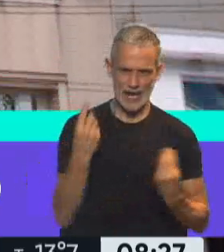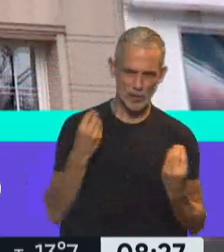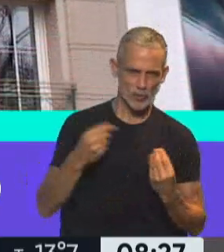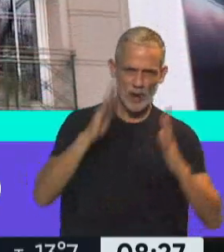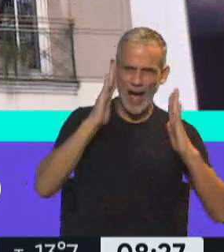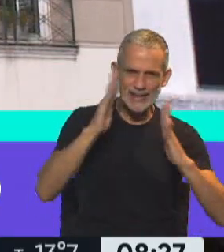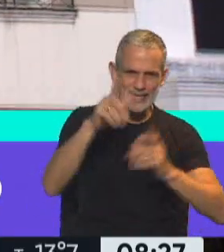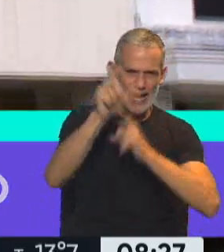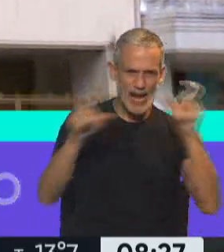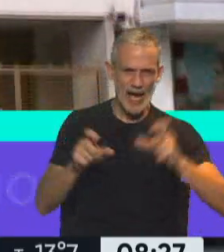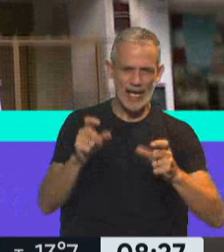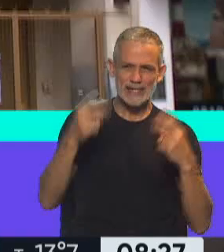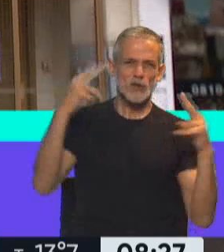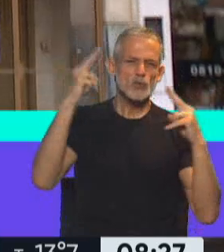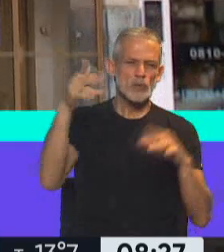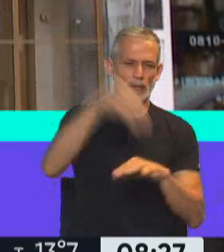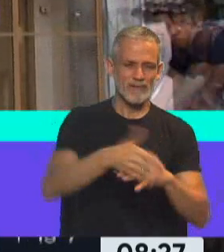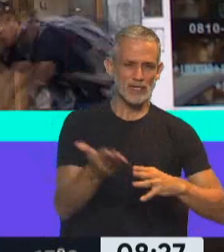esa gente, que cuando